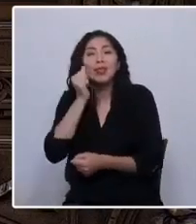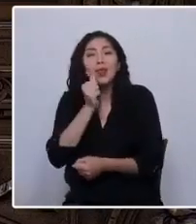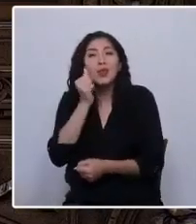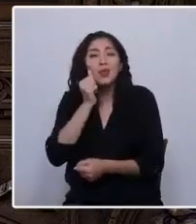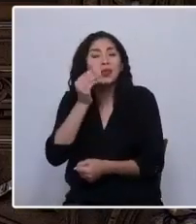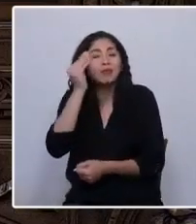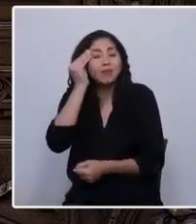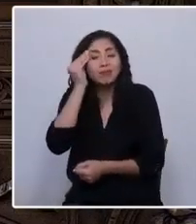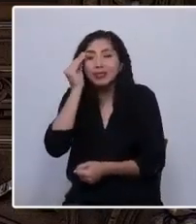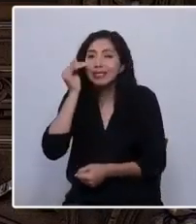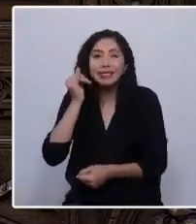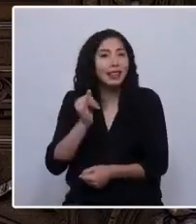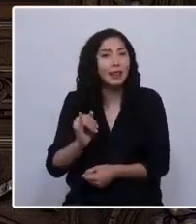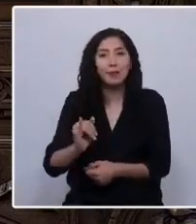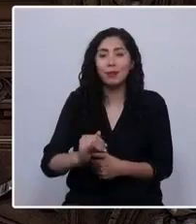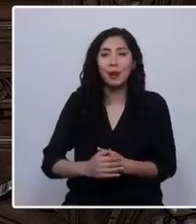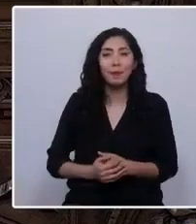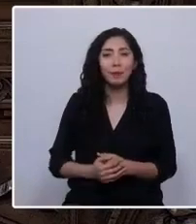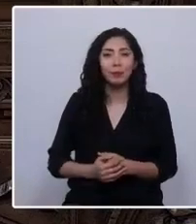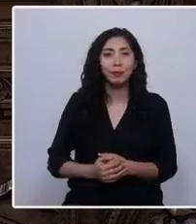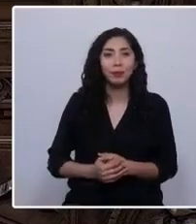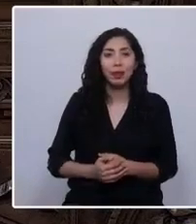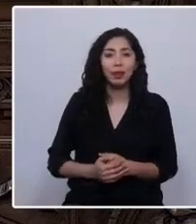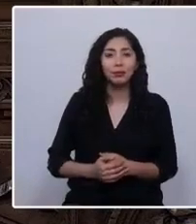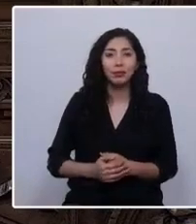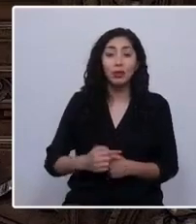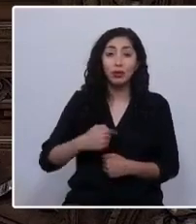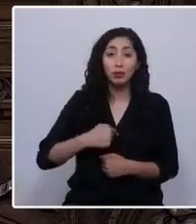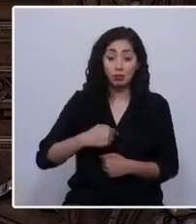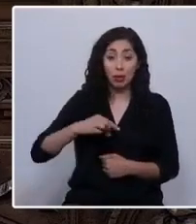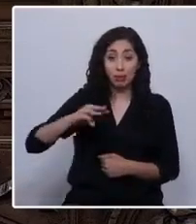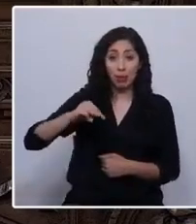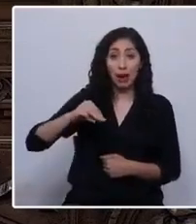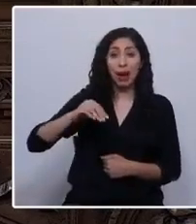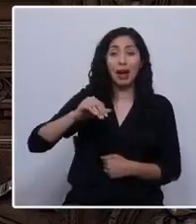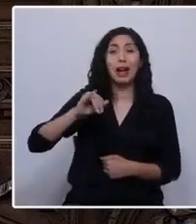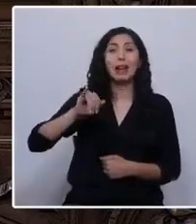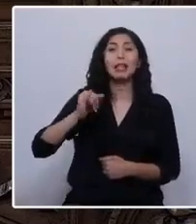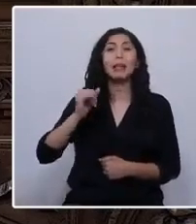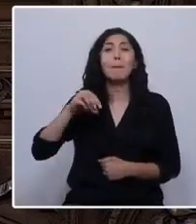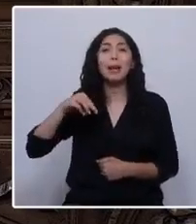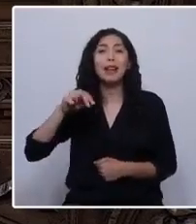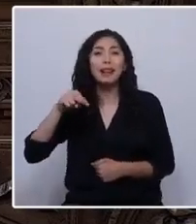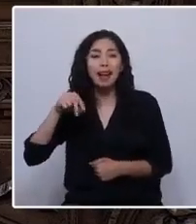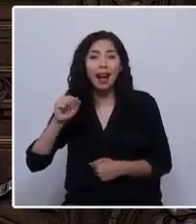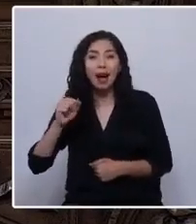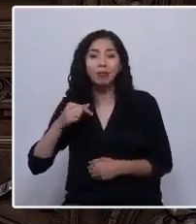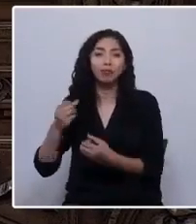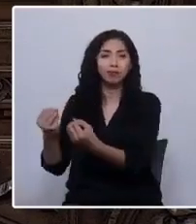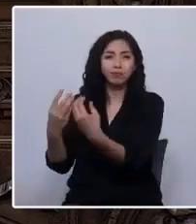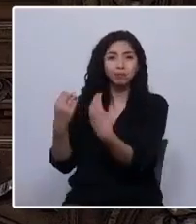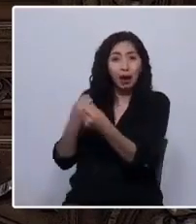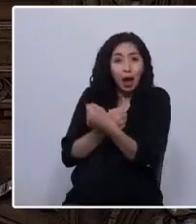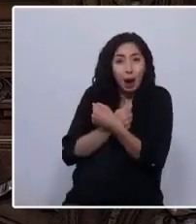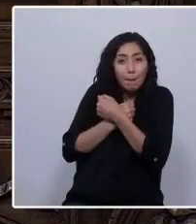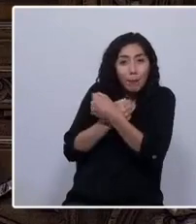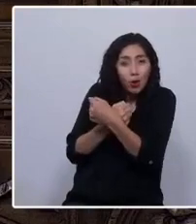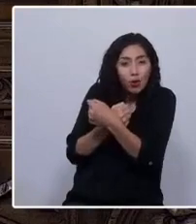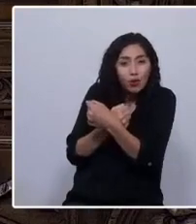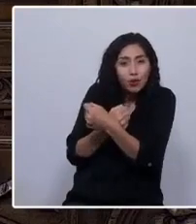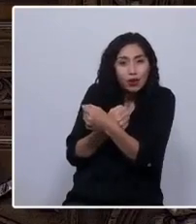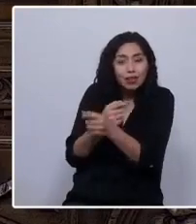por siempre. Soy hijo de Jimena, quien me enseñó que el amor es un vasto e infinito territorio hecho